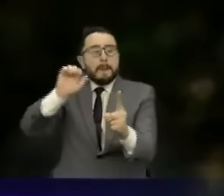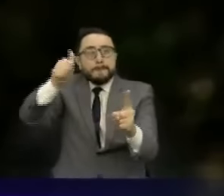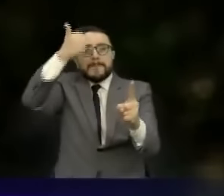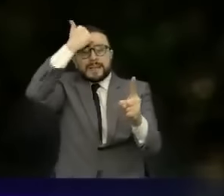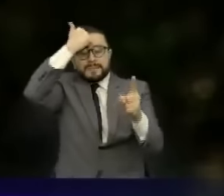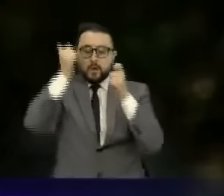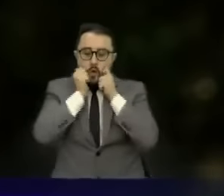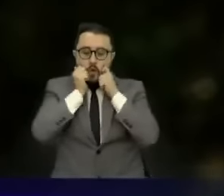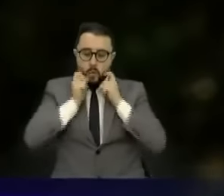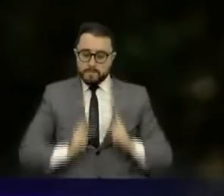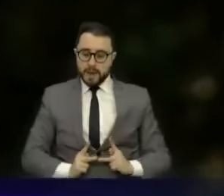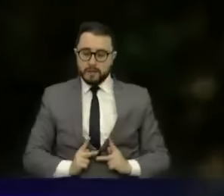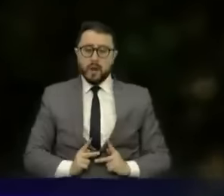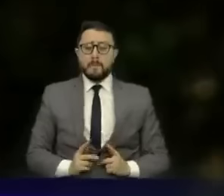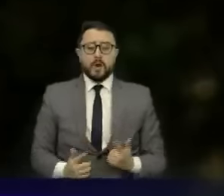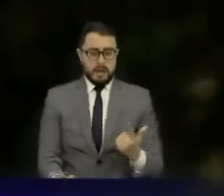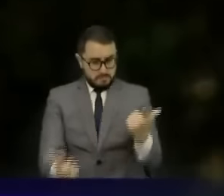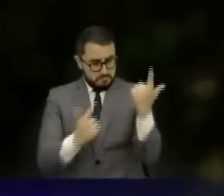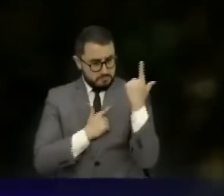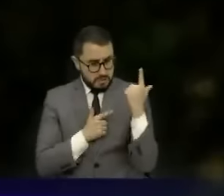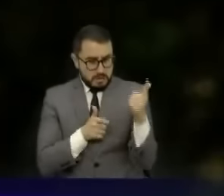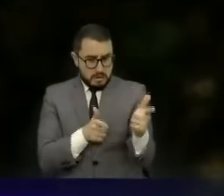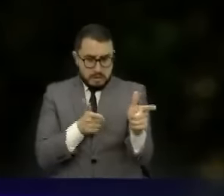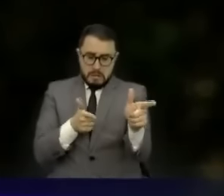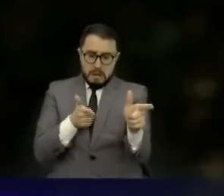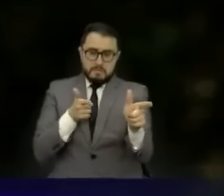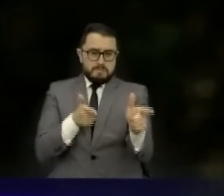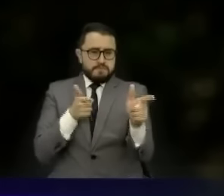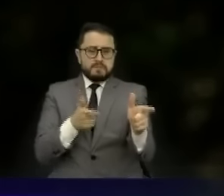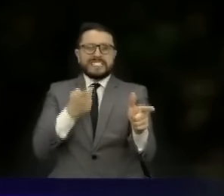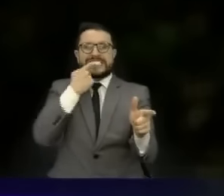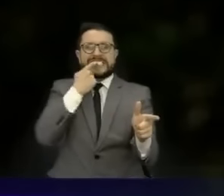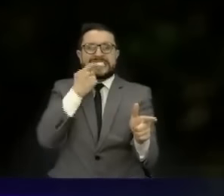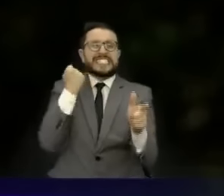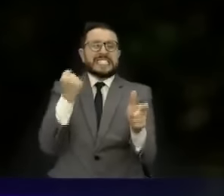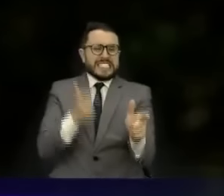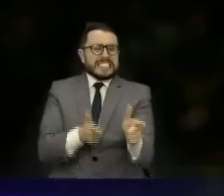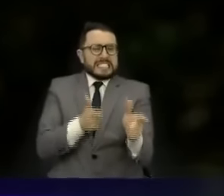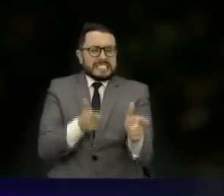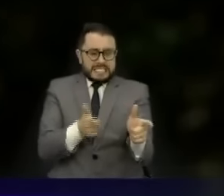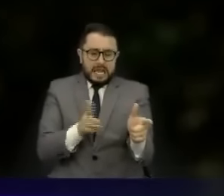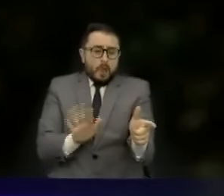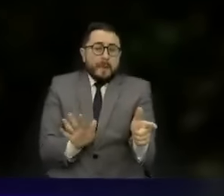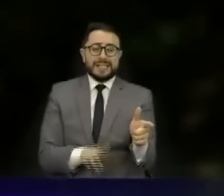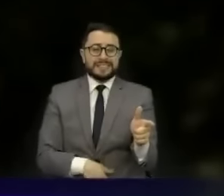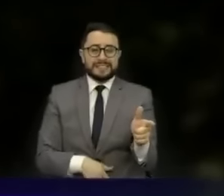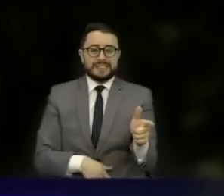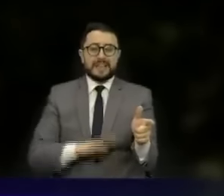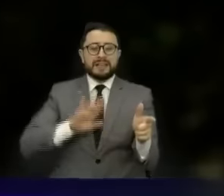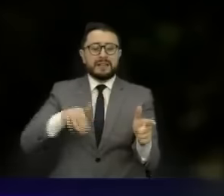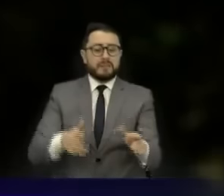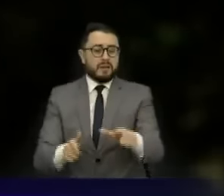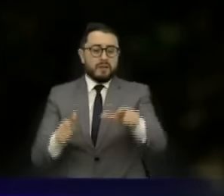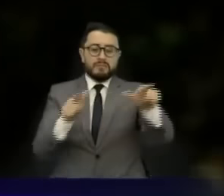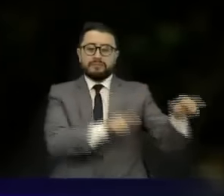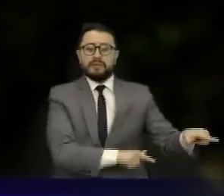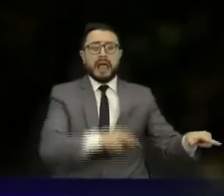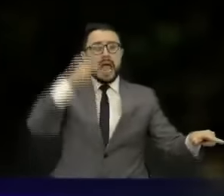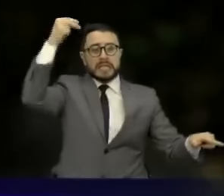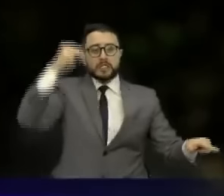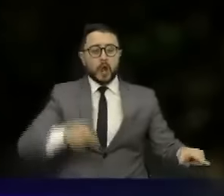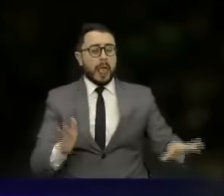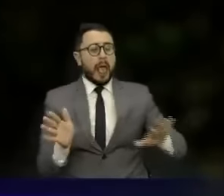final un fusil no es más sino una máquina de hierro que queda derrumbada por la historia